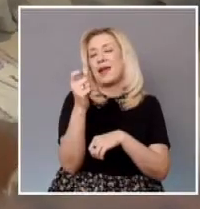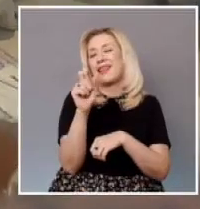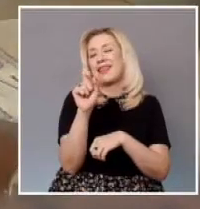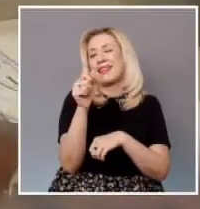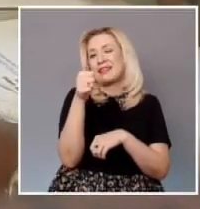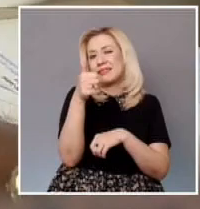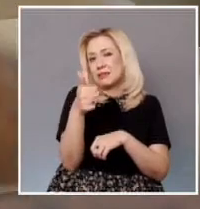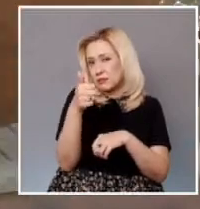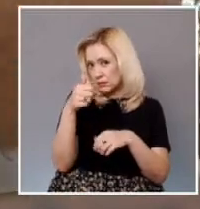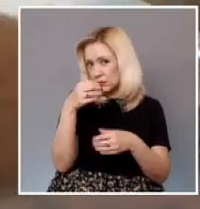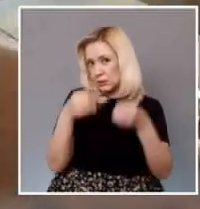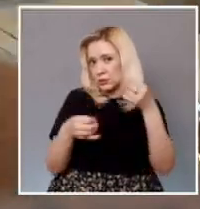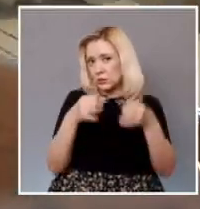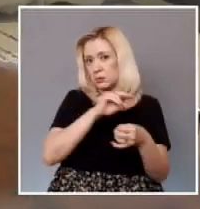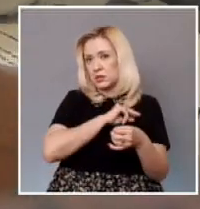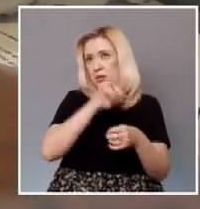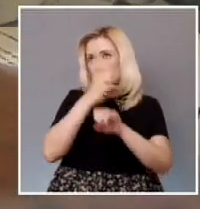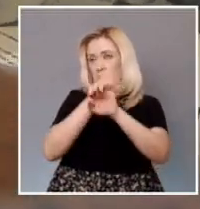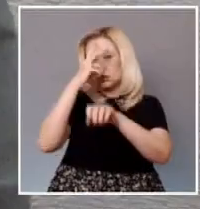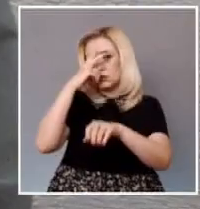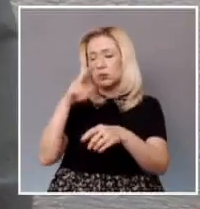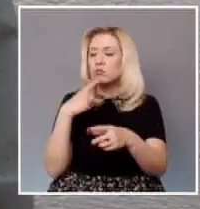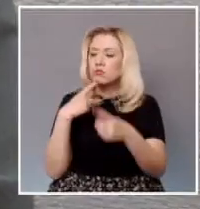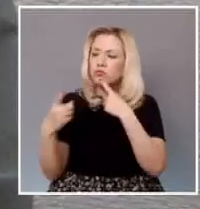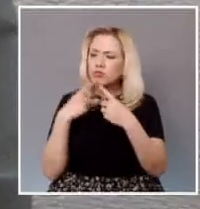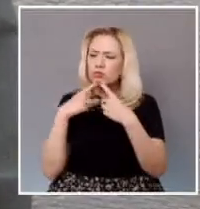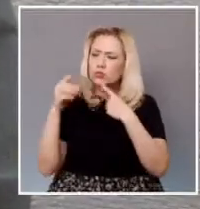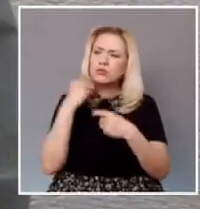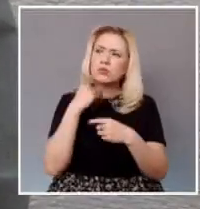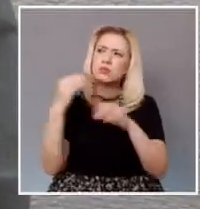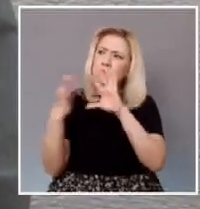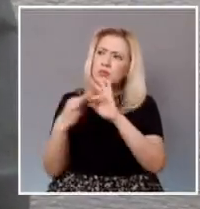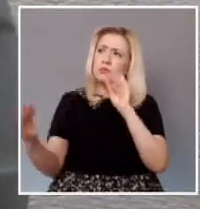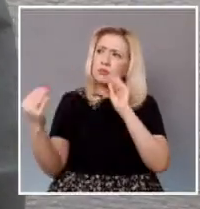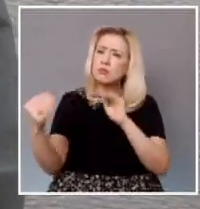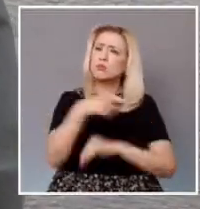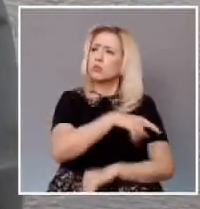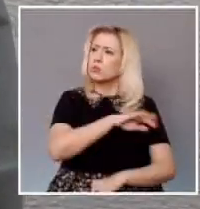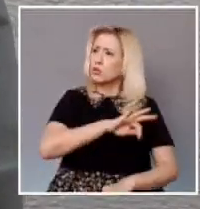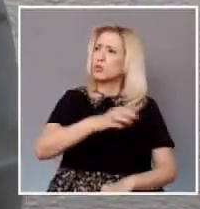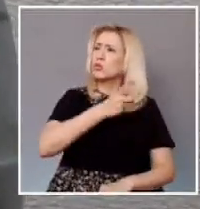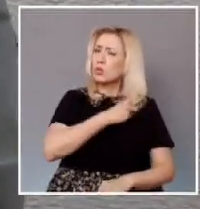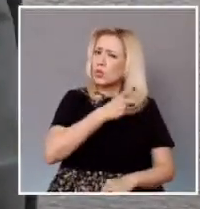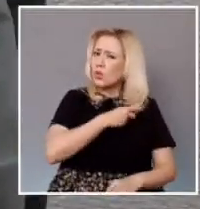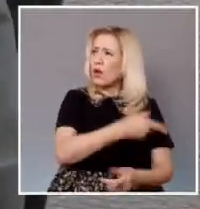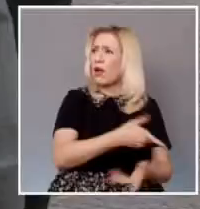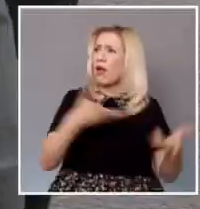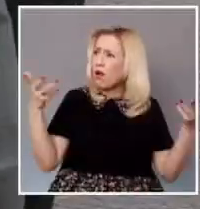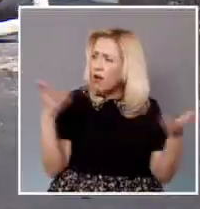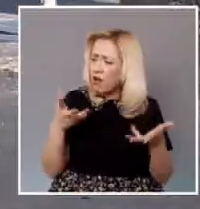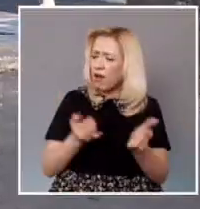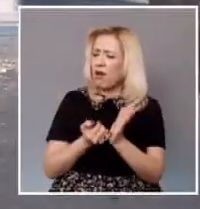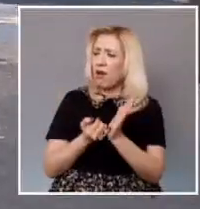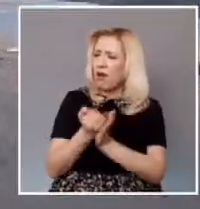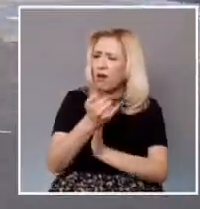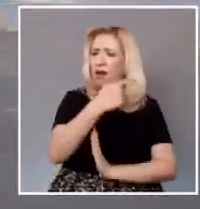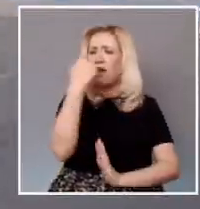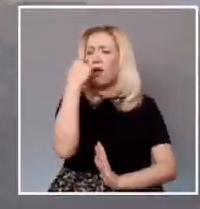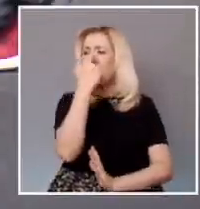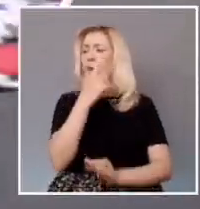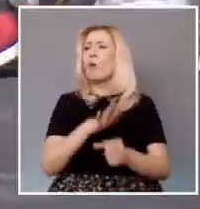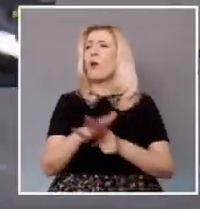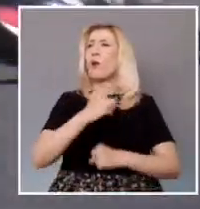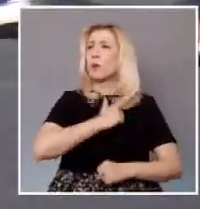al núcleo familiar. La asesora le explicó que ella puede tomar sus decisiones por sí misma, realizar las actividades que le gusten y vivir con